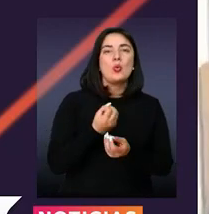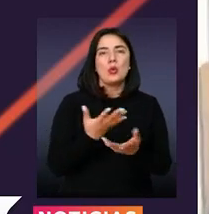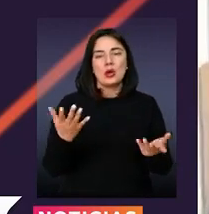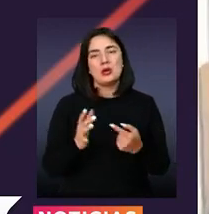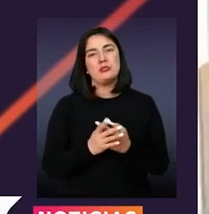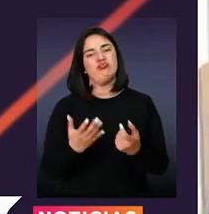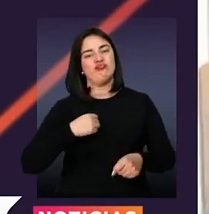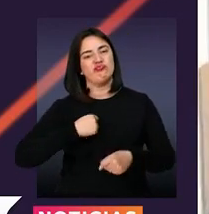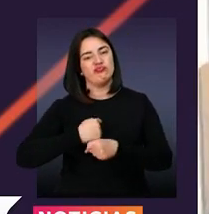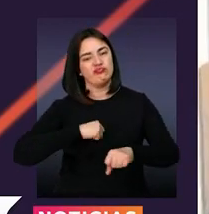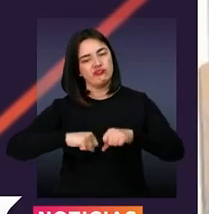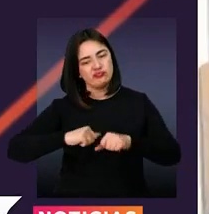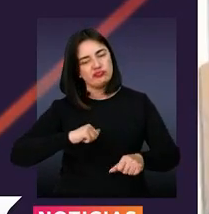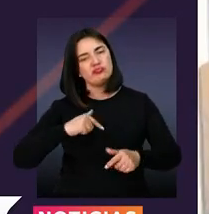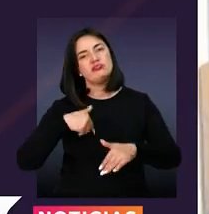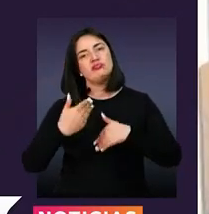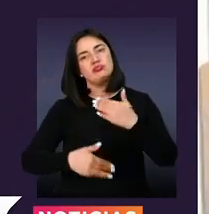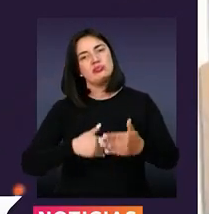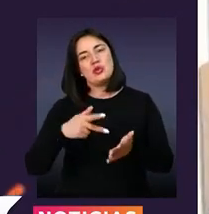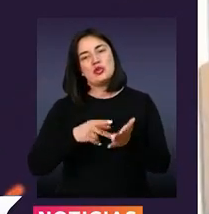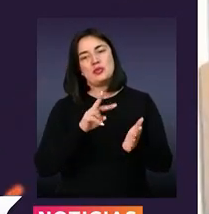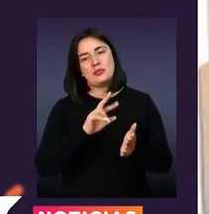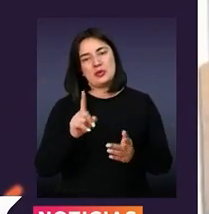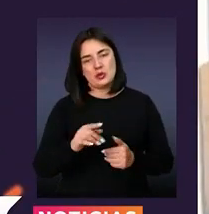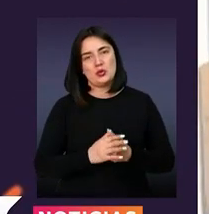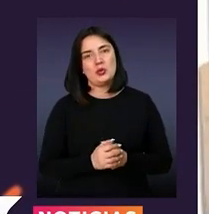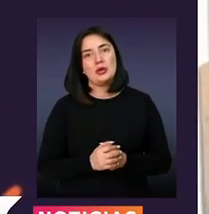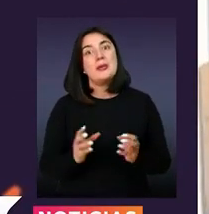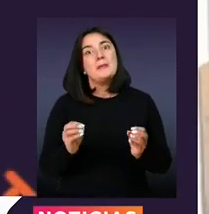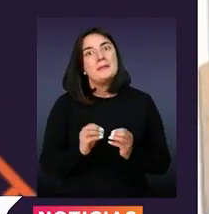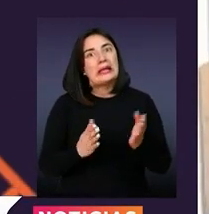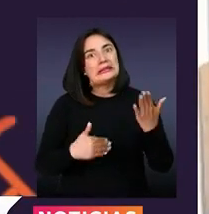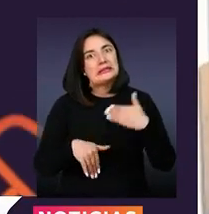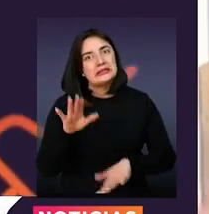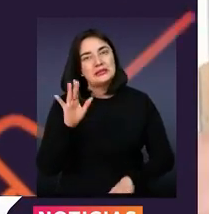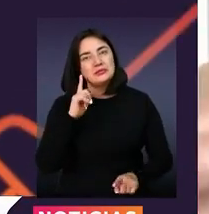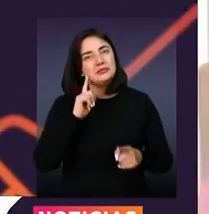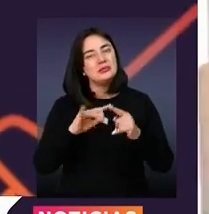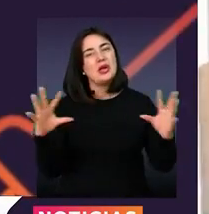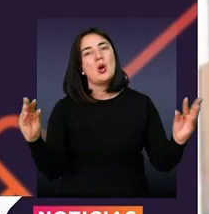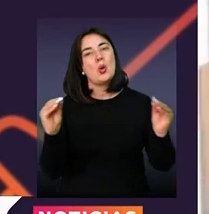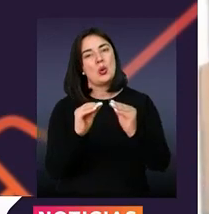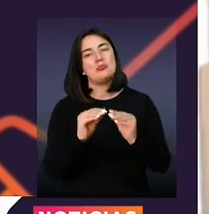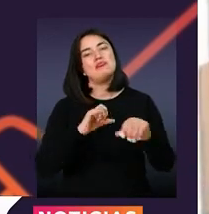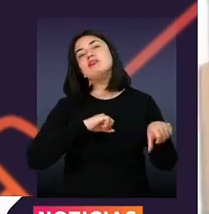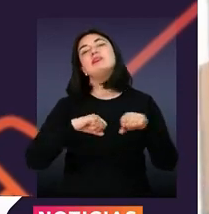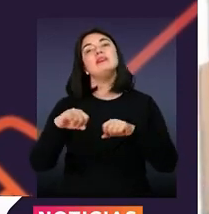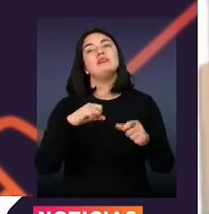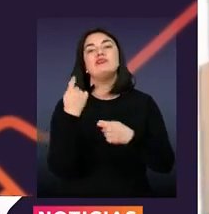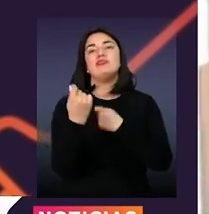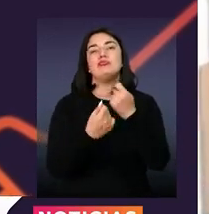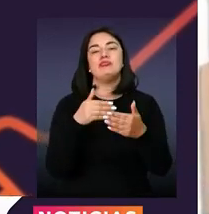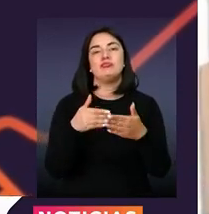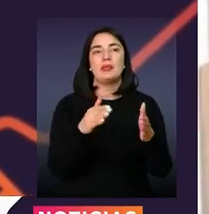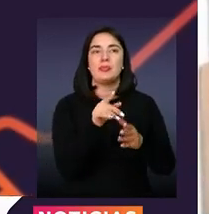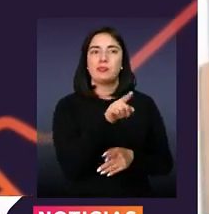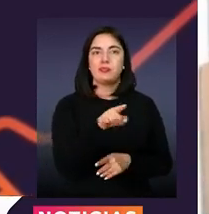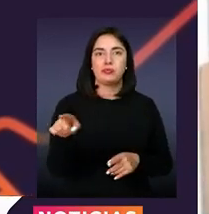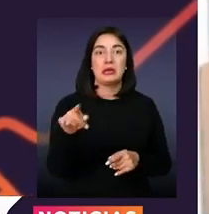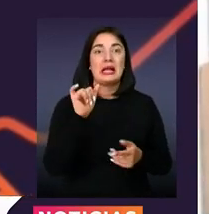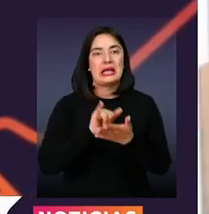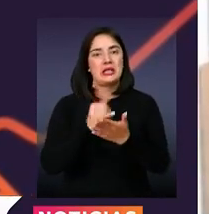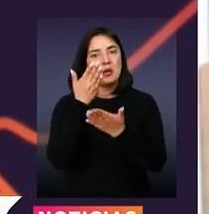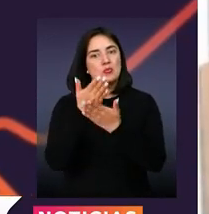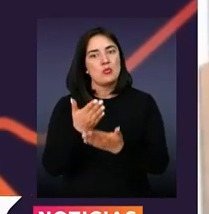que se hizo para el presupuesto 2021 y sobre todo en el acuerdo de la reactivación económica nuestras propuestas no